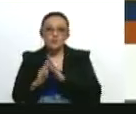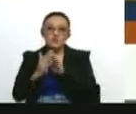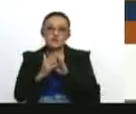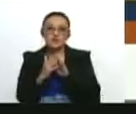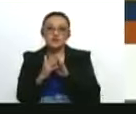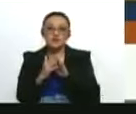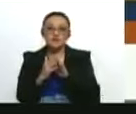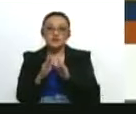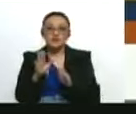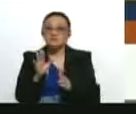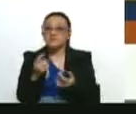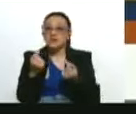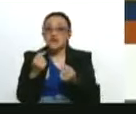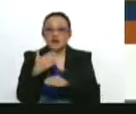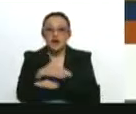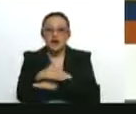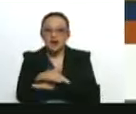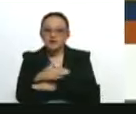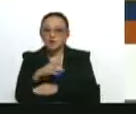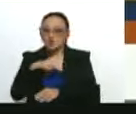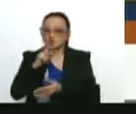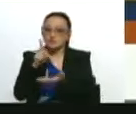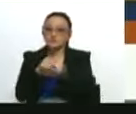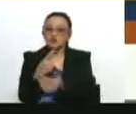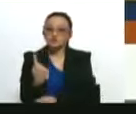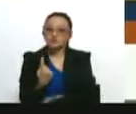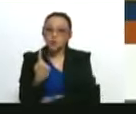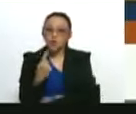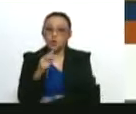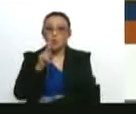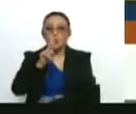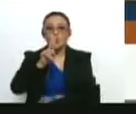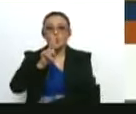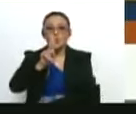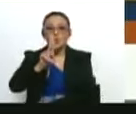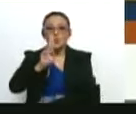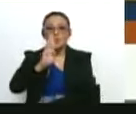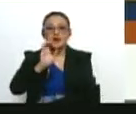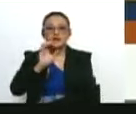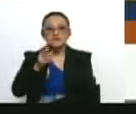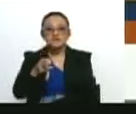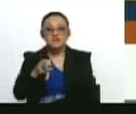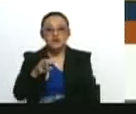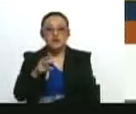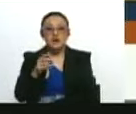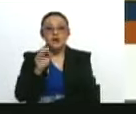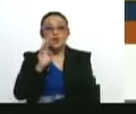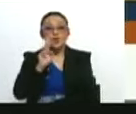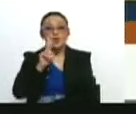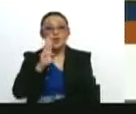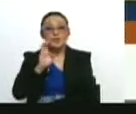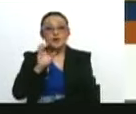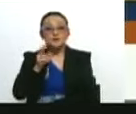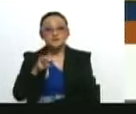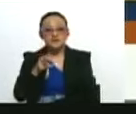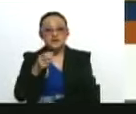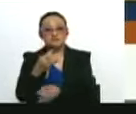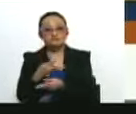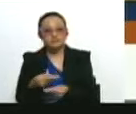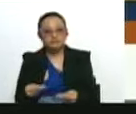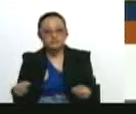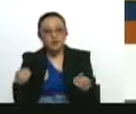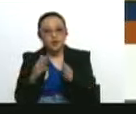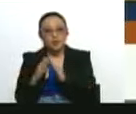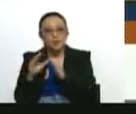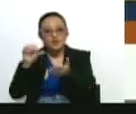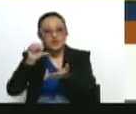menos a calles. Nosotros llegábamos solo a las VC. Y la VC se diluía en las comunidades que giran alrededor de